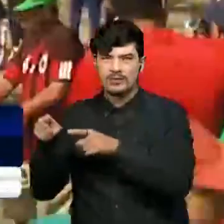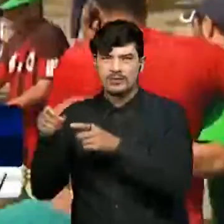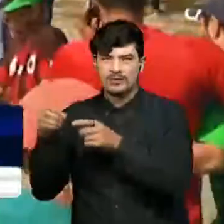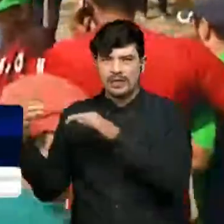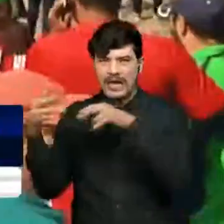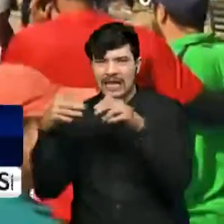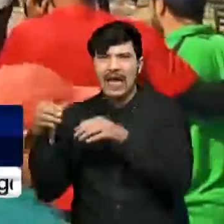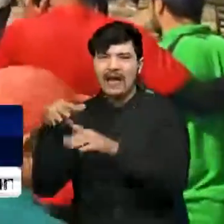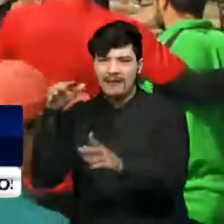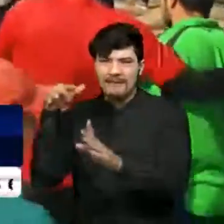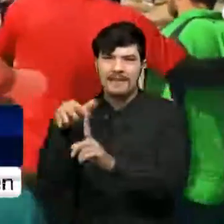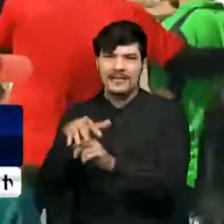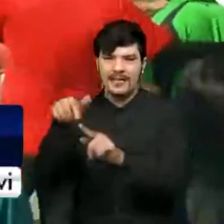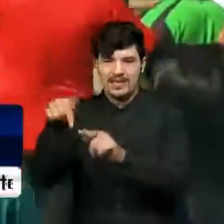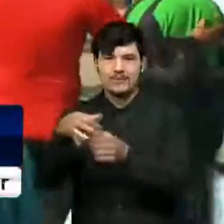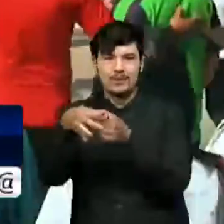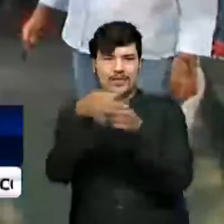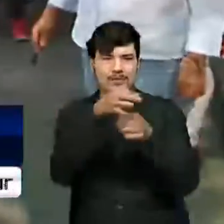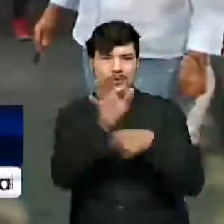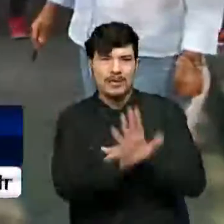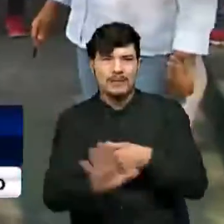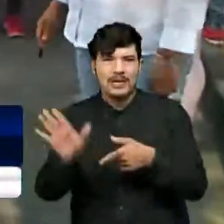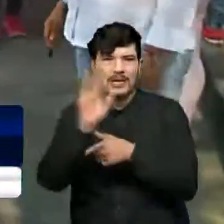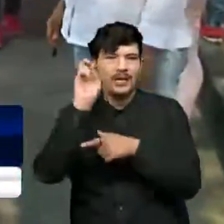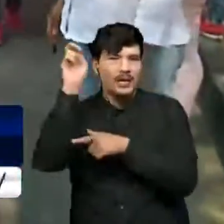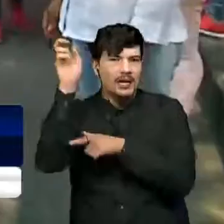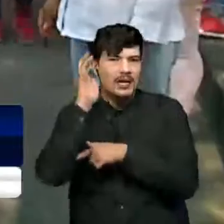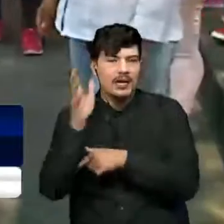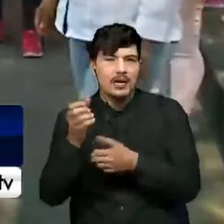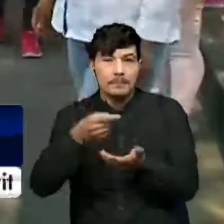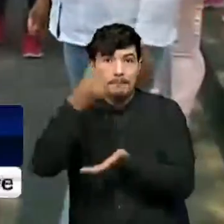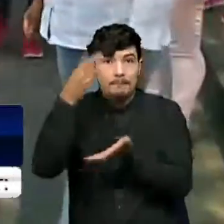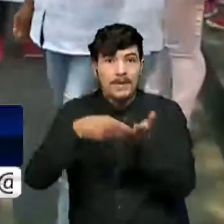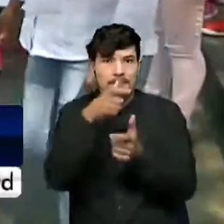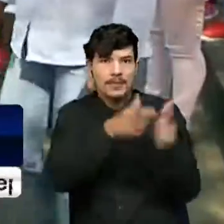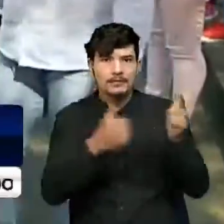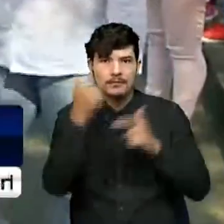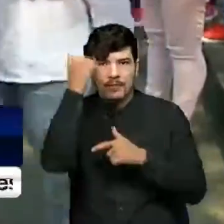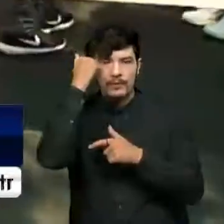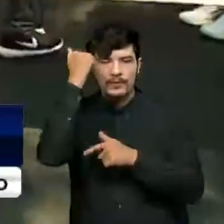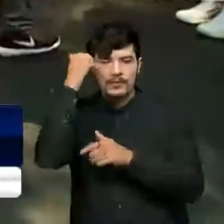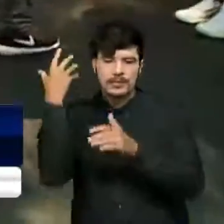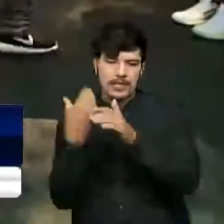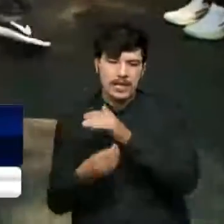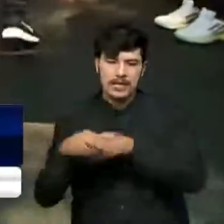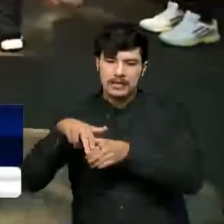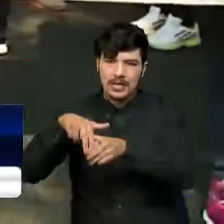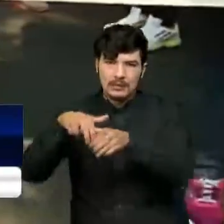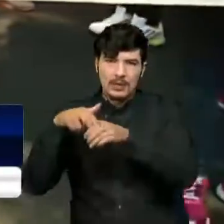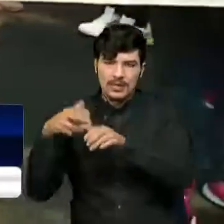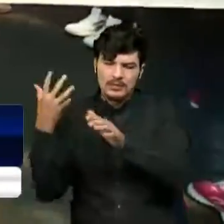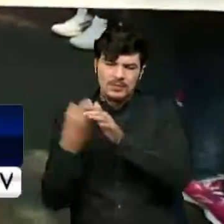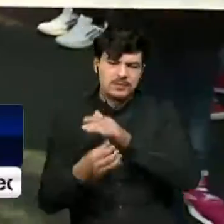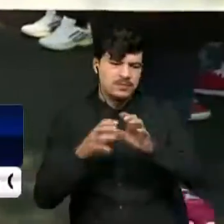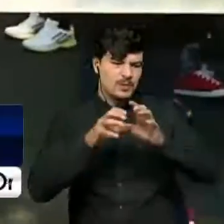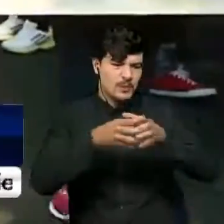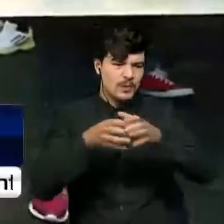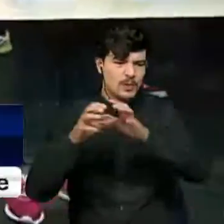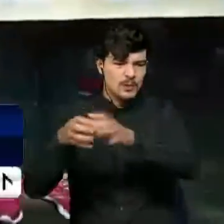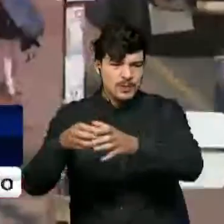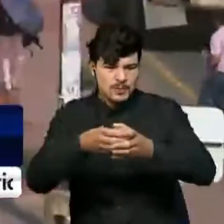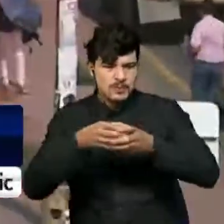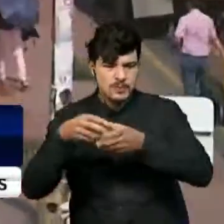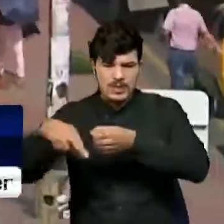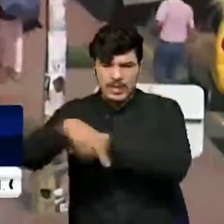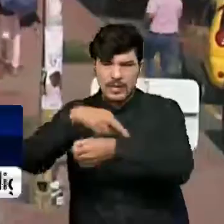departamento. Hacia las 8:30 de la mañana, más de 1.000 docentes salieron marchando desde la redoma de la terminal de transportes. Asociaciones y sindicatos de la región